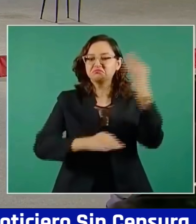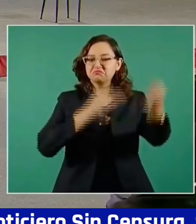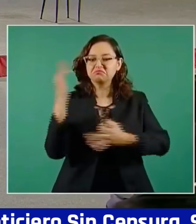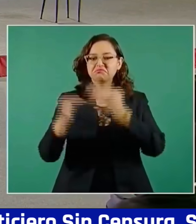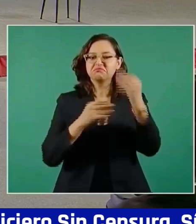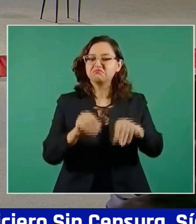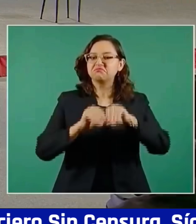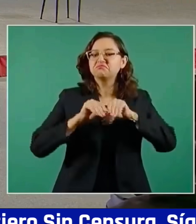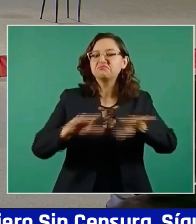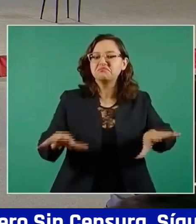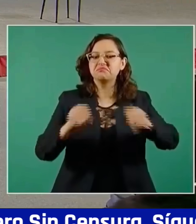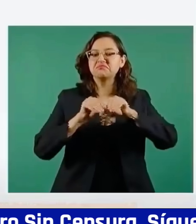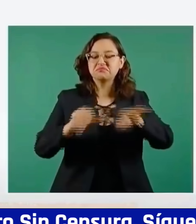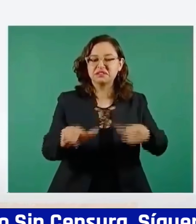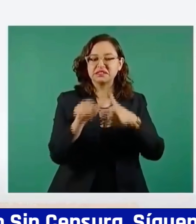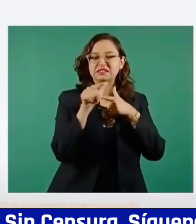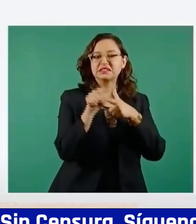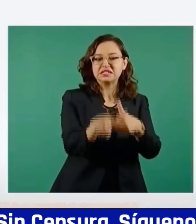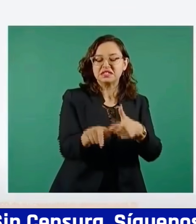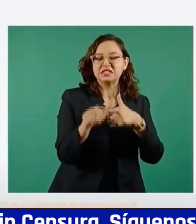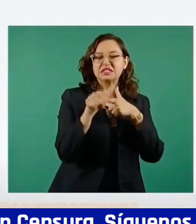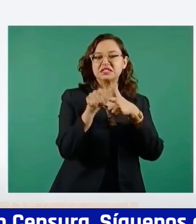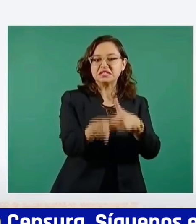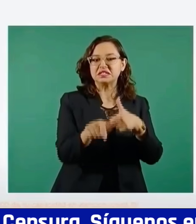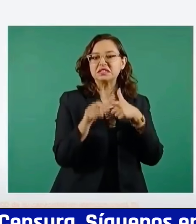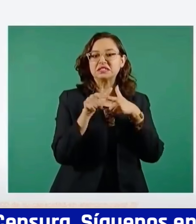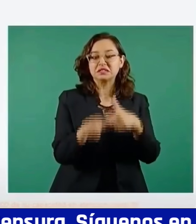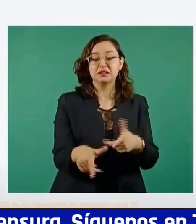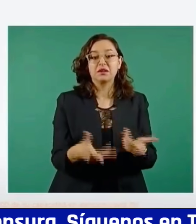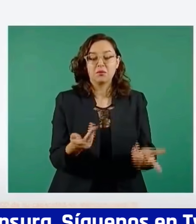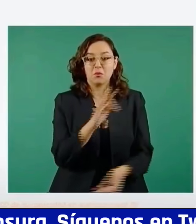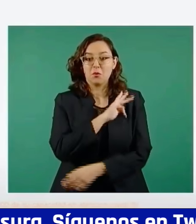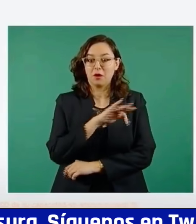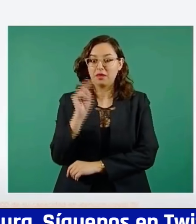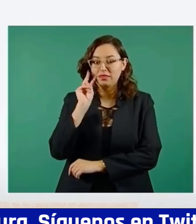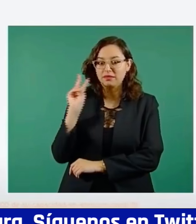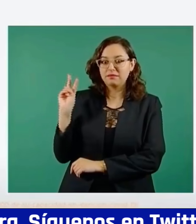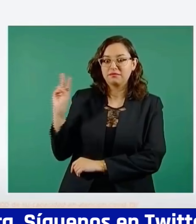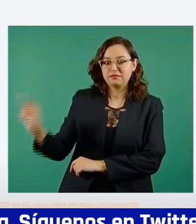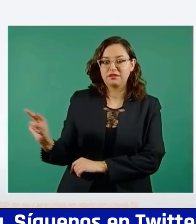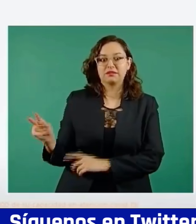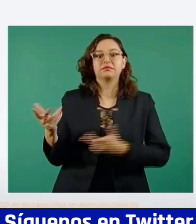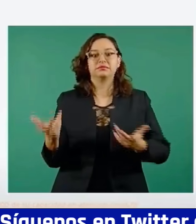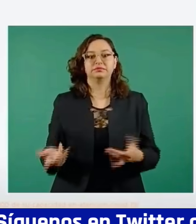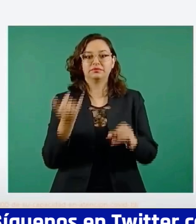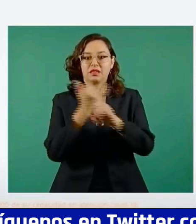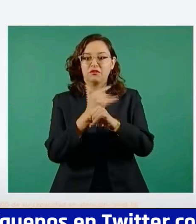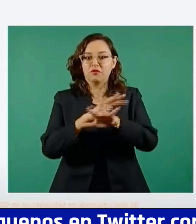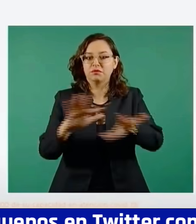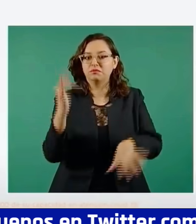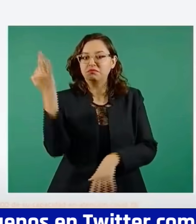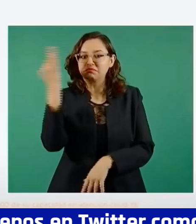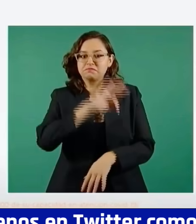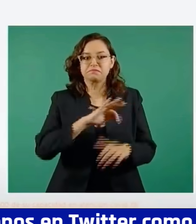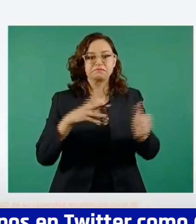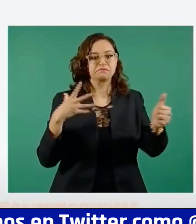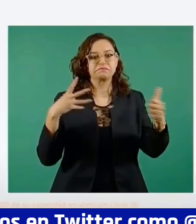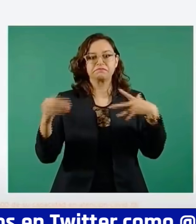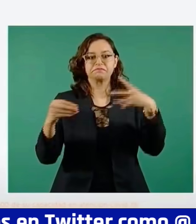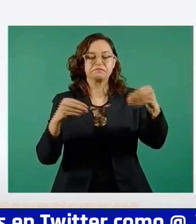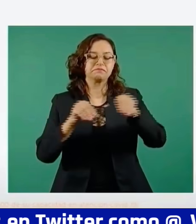tuit de Ciro Gómez Leiva y varias notas que hicieron ecos de esta información falsa. Está el